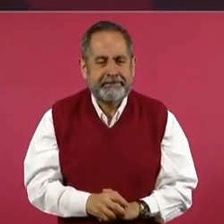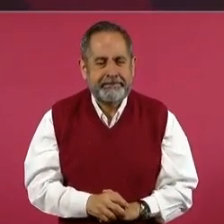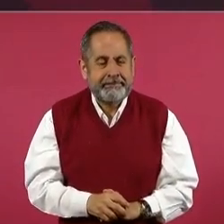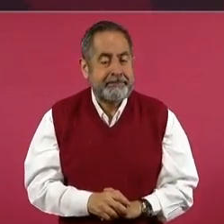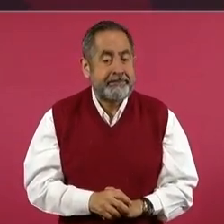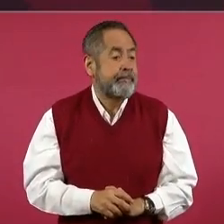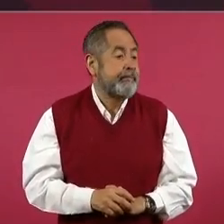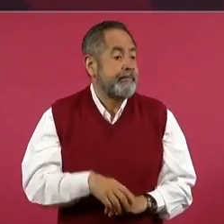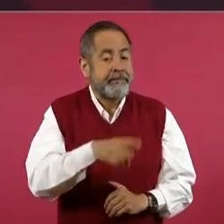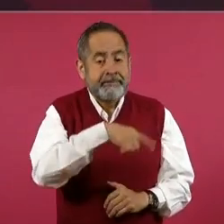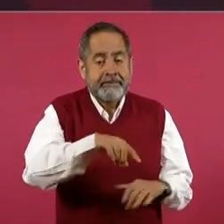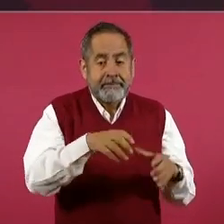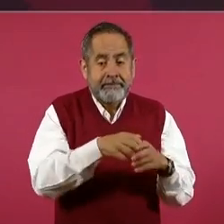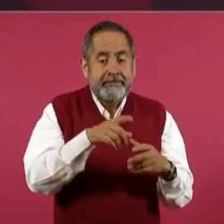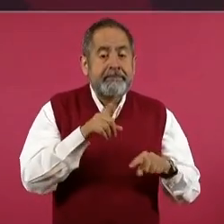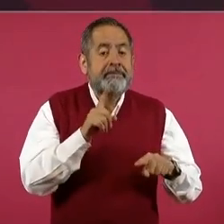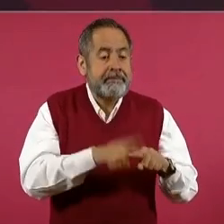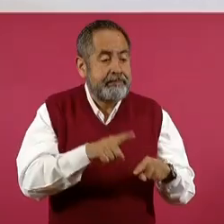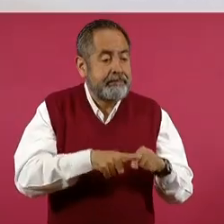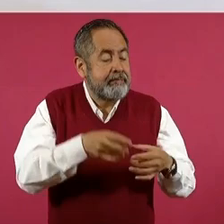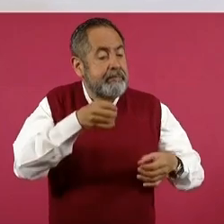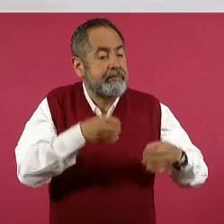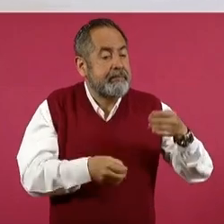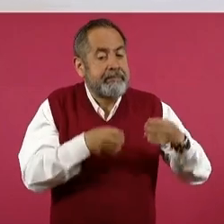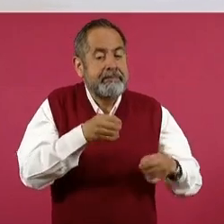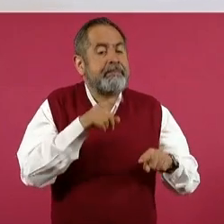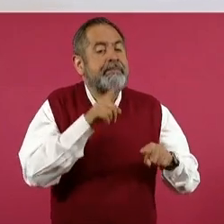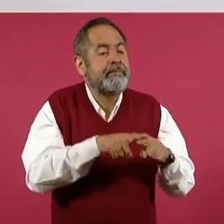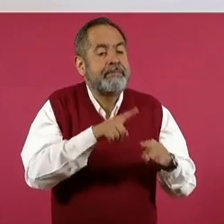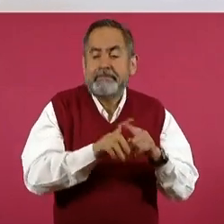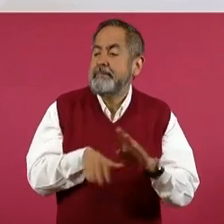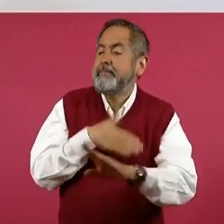¿Y quién lleva el juicio?